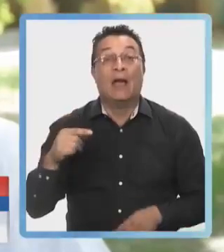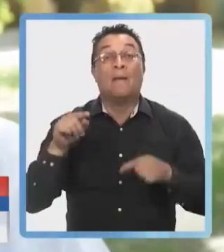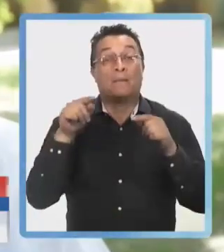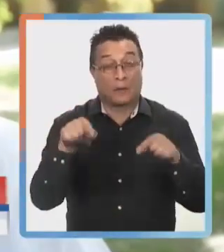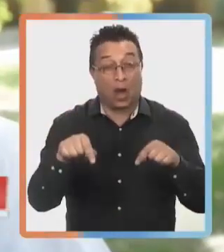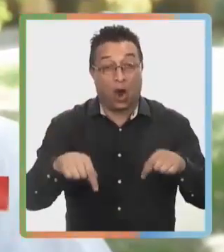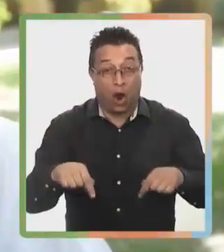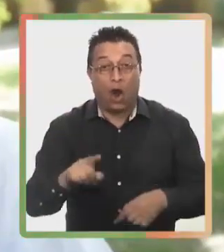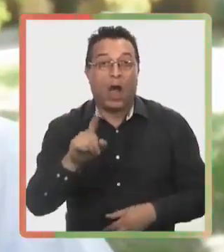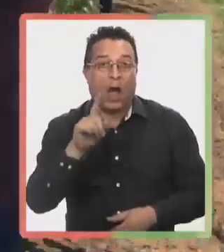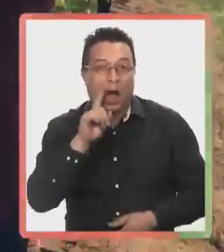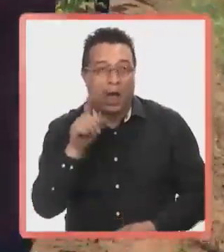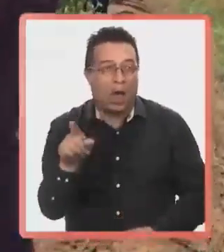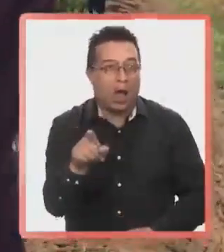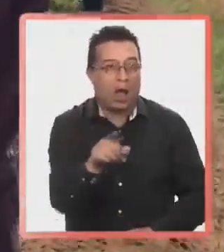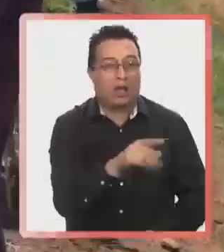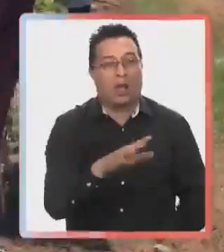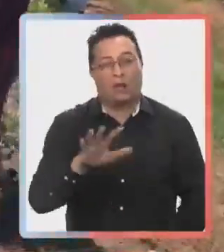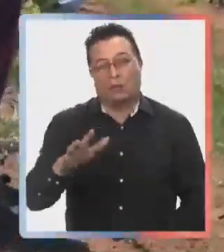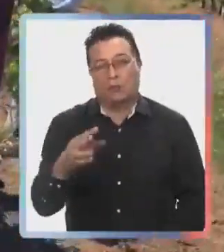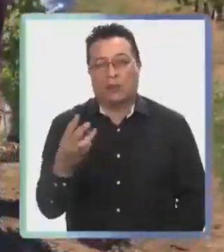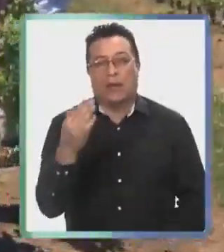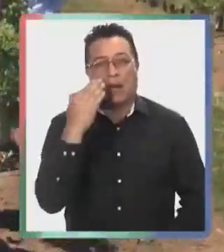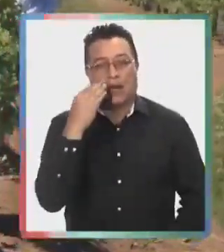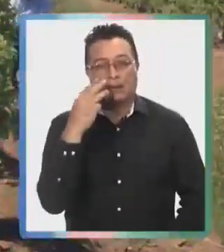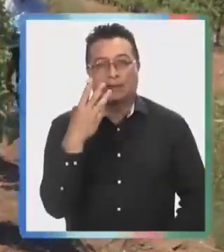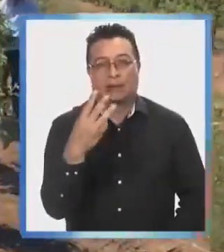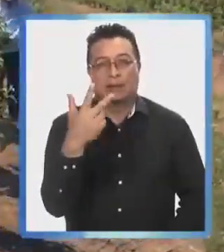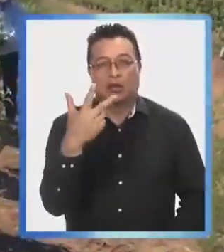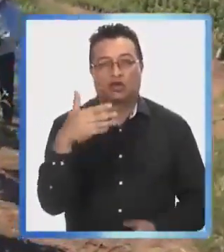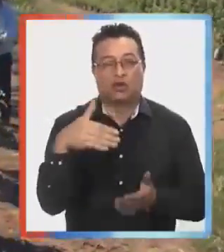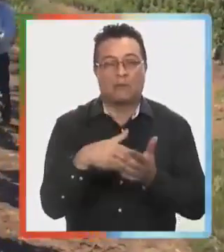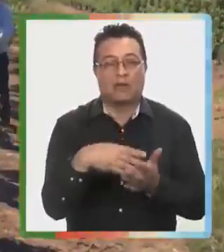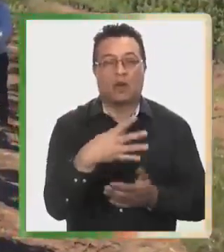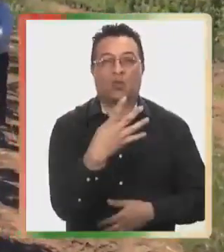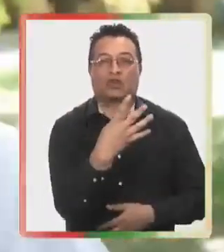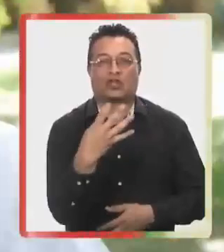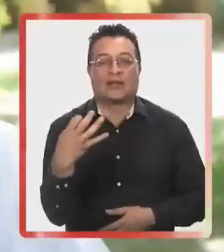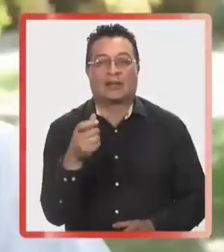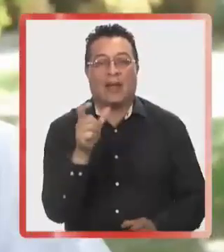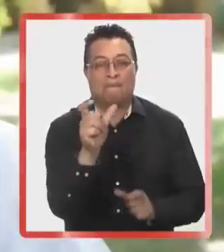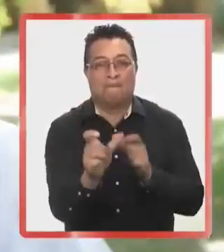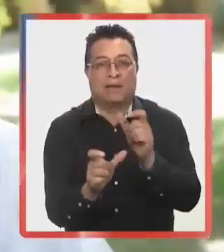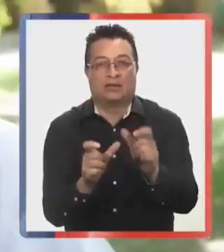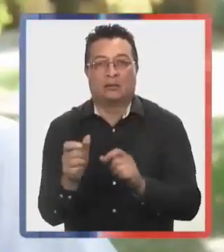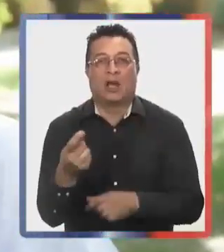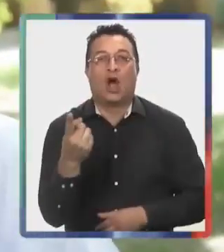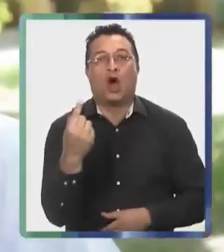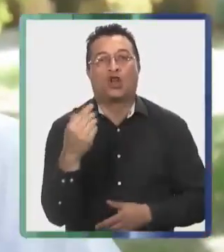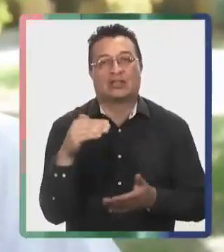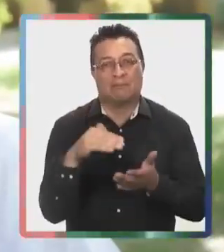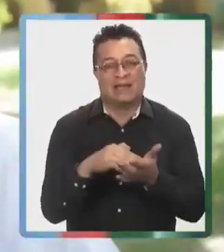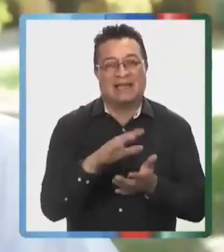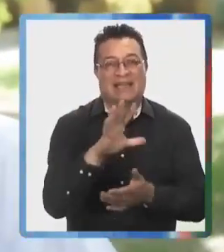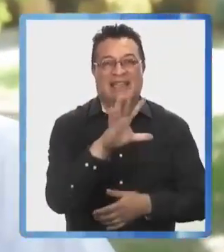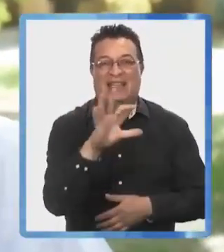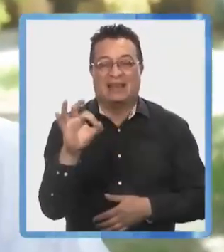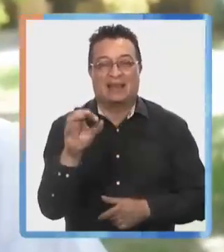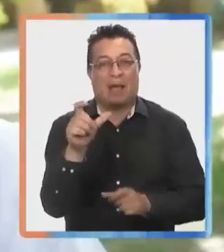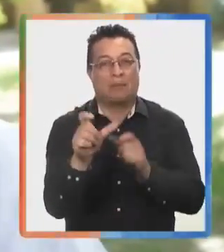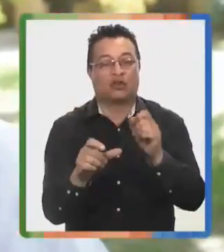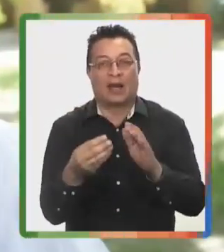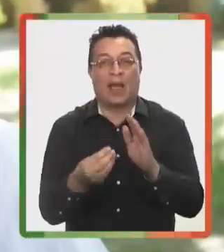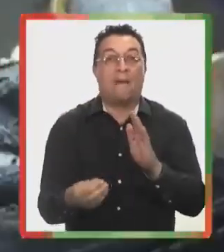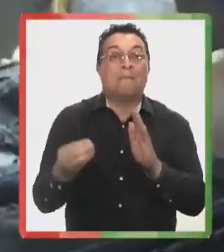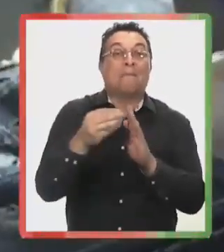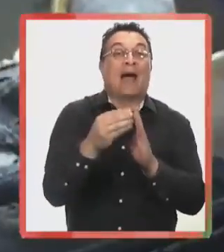estamos llegando a casi las 38.400 personas, o sea, 11.500 personas más que hace